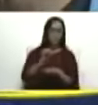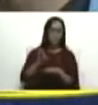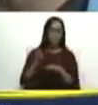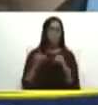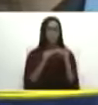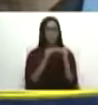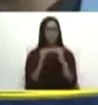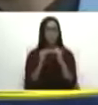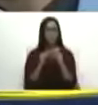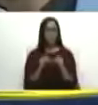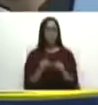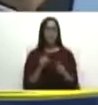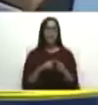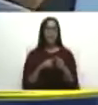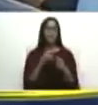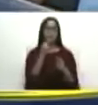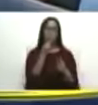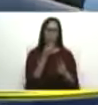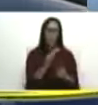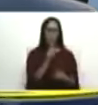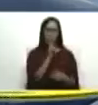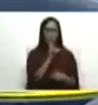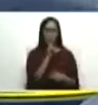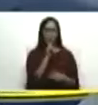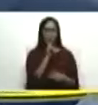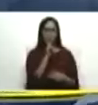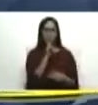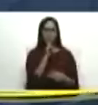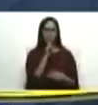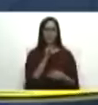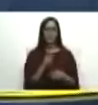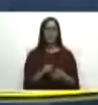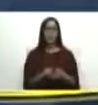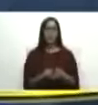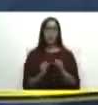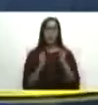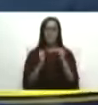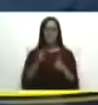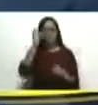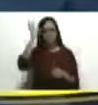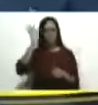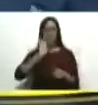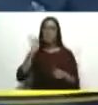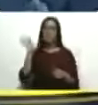Así que, buenas noticias, arrancando el Consejo Federal de Gobierno